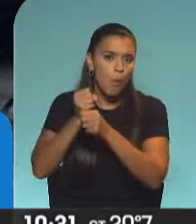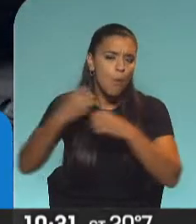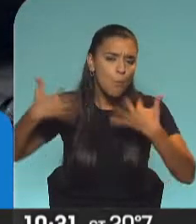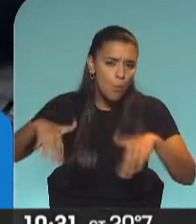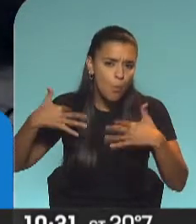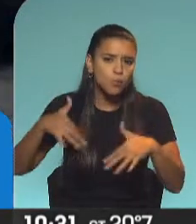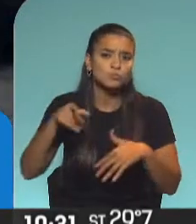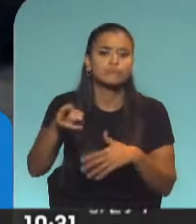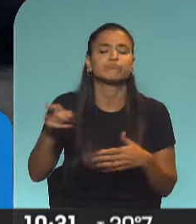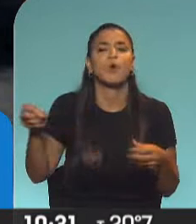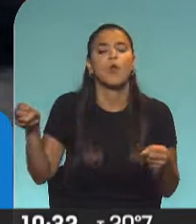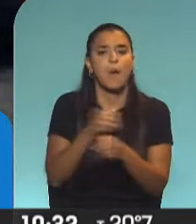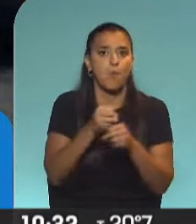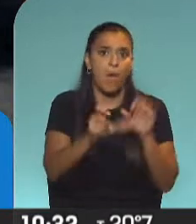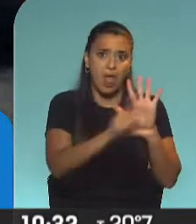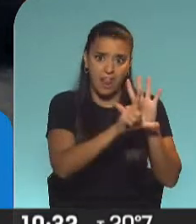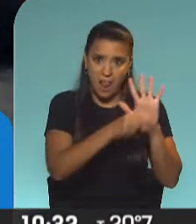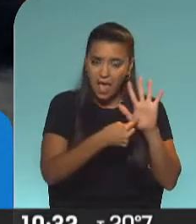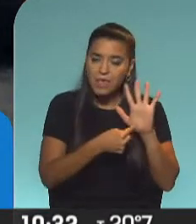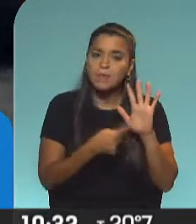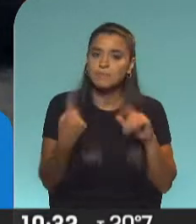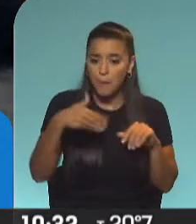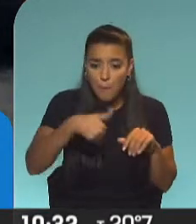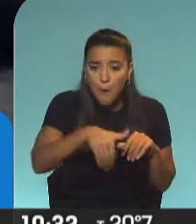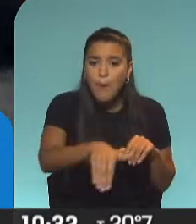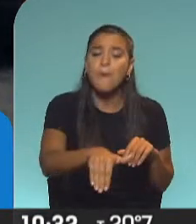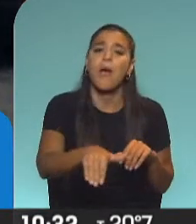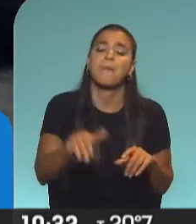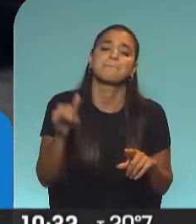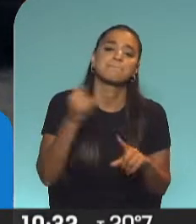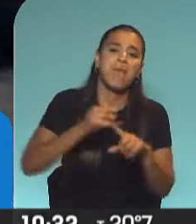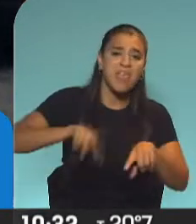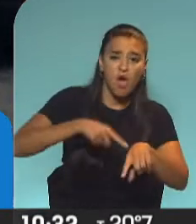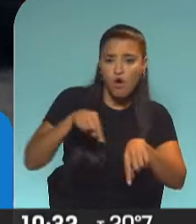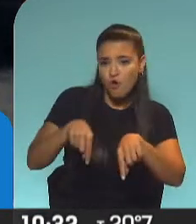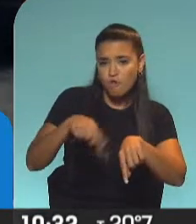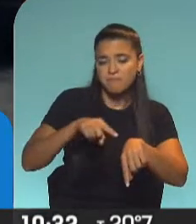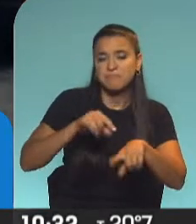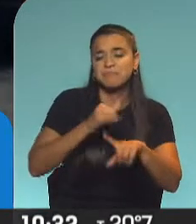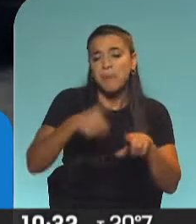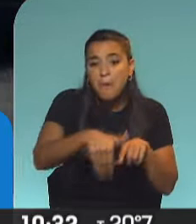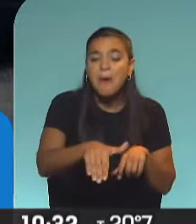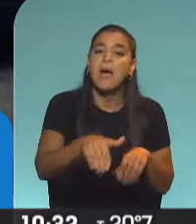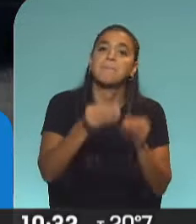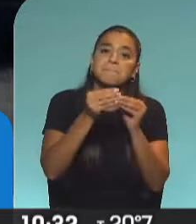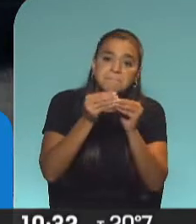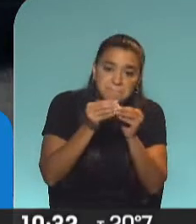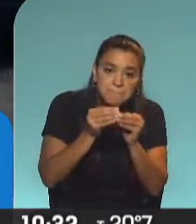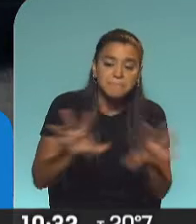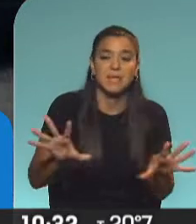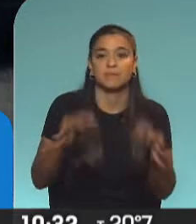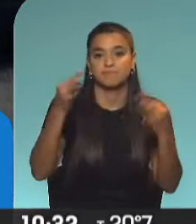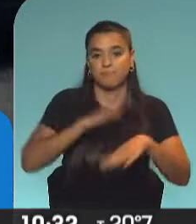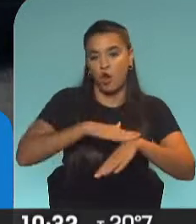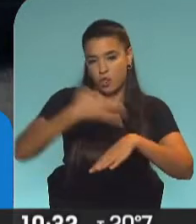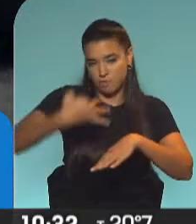por la sanción de esta ley y estamos a minutos de media hora del inicio, si se cumplen los